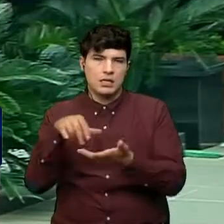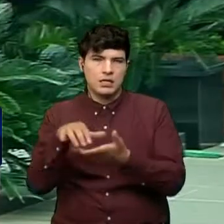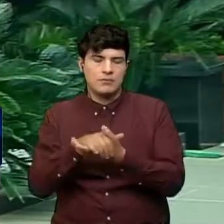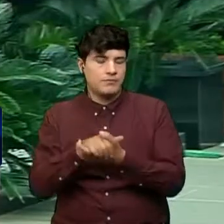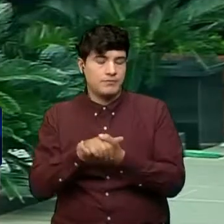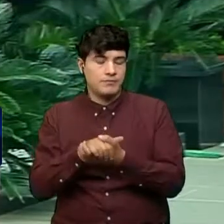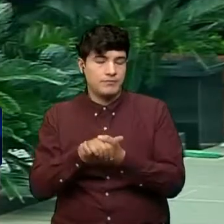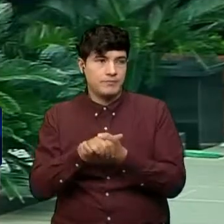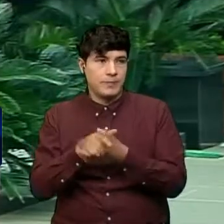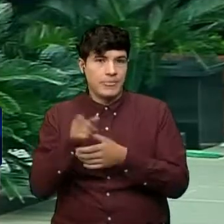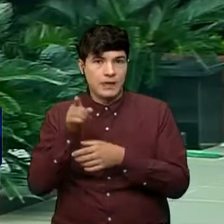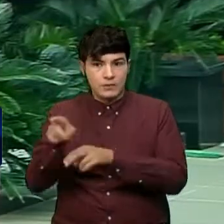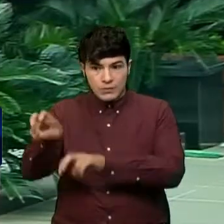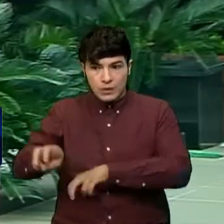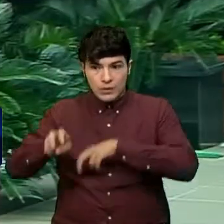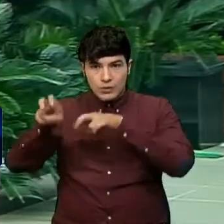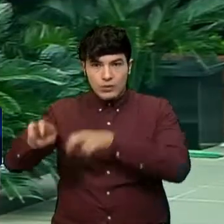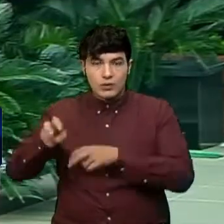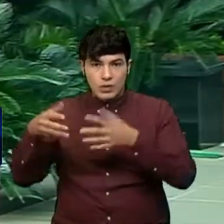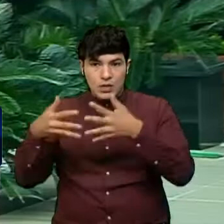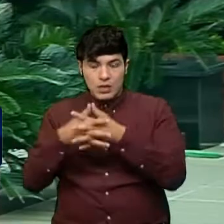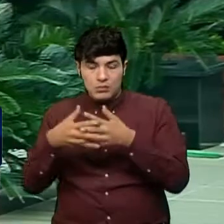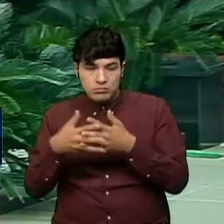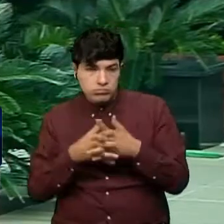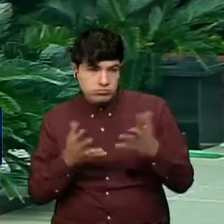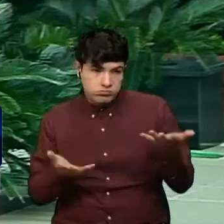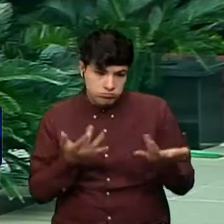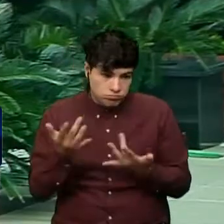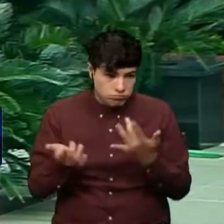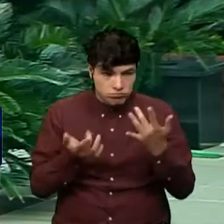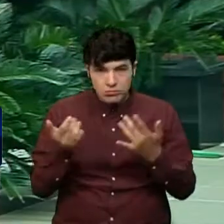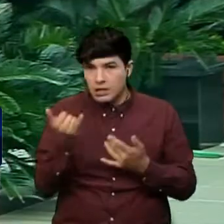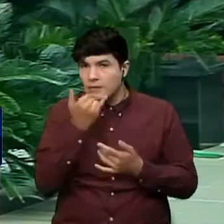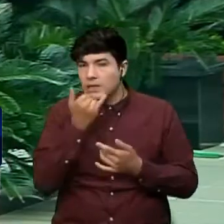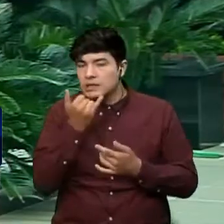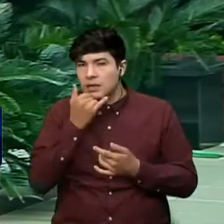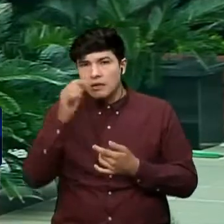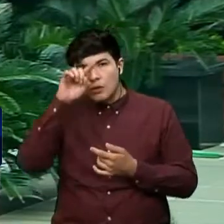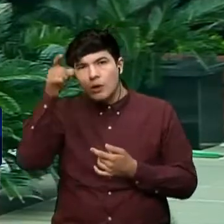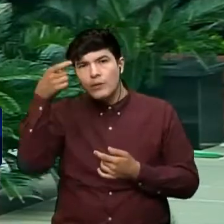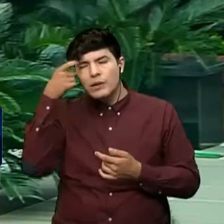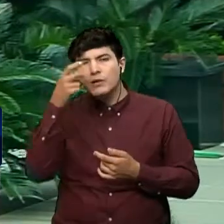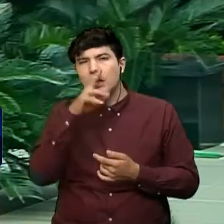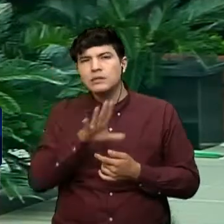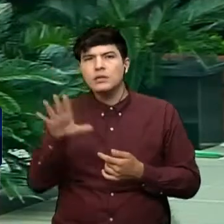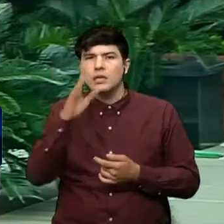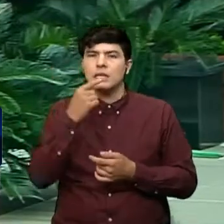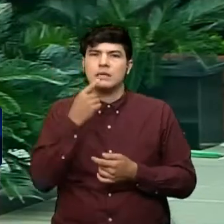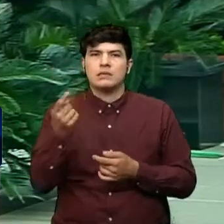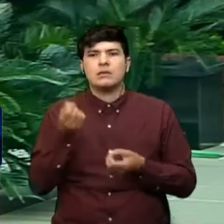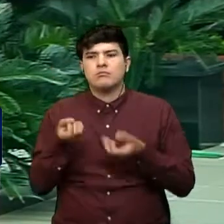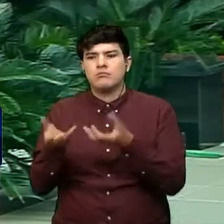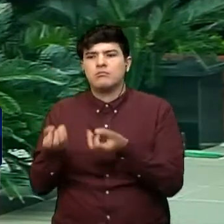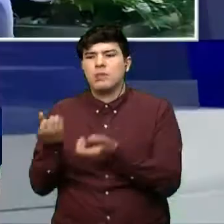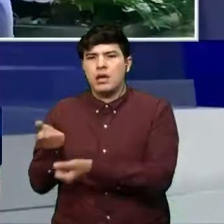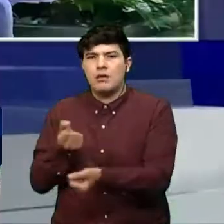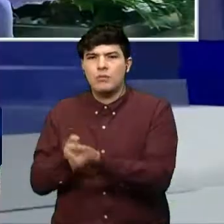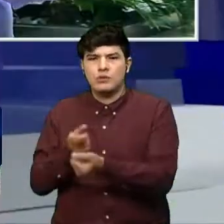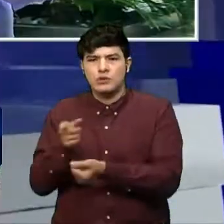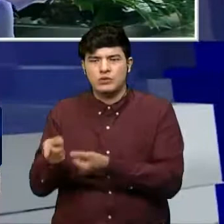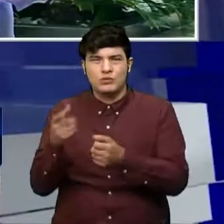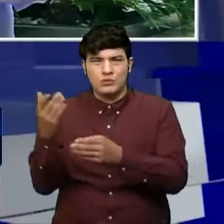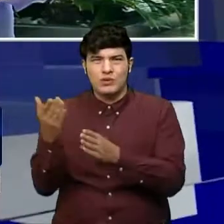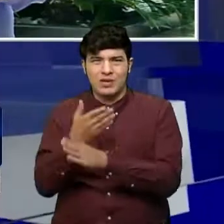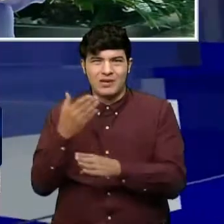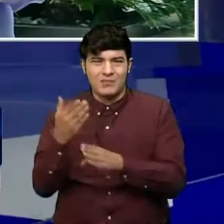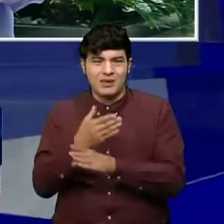los productores de arroz están expectantes ante la promesa del Gobierno Nacional de subsidios para aliviar la crisis en Norte de Santander en cuanto a la producción de